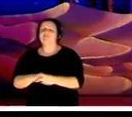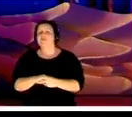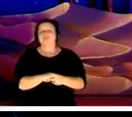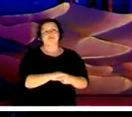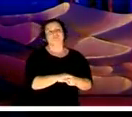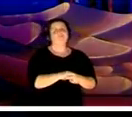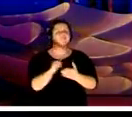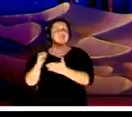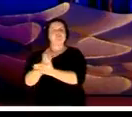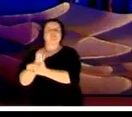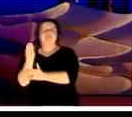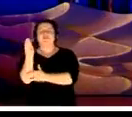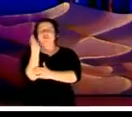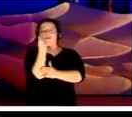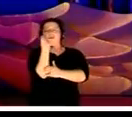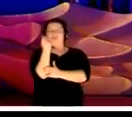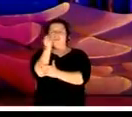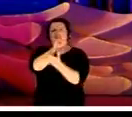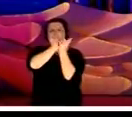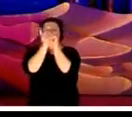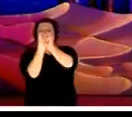devuelve como el dinero negro de la